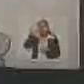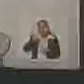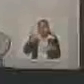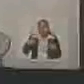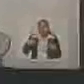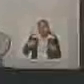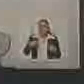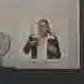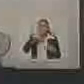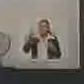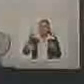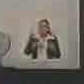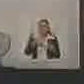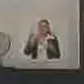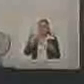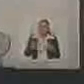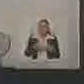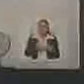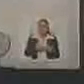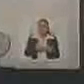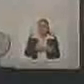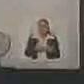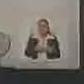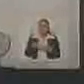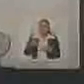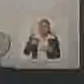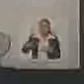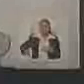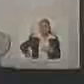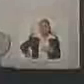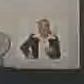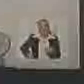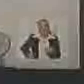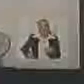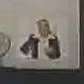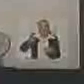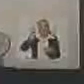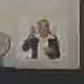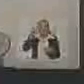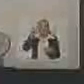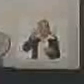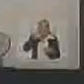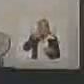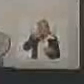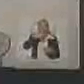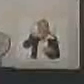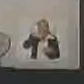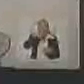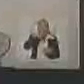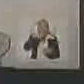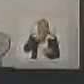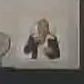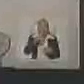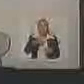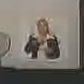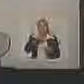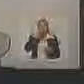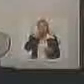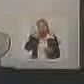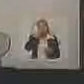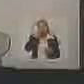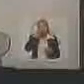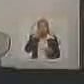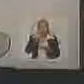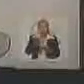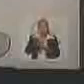para mejora de las condiciones de vida de las personas. En mi gobierno, la Universidad de la Tercera Edad será completamente gratuita.